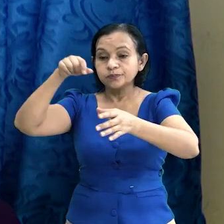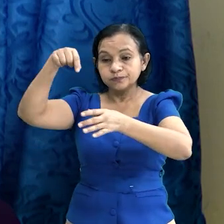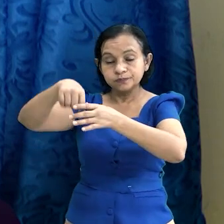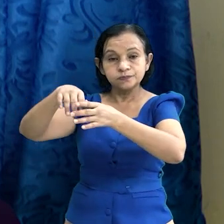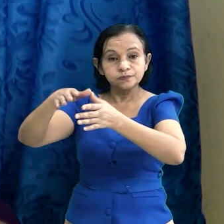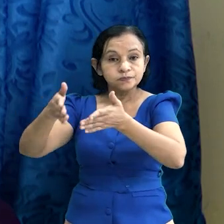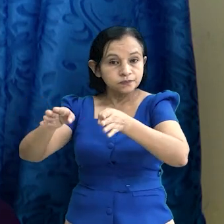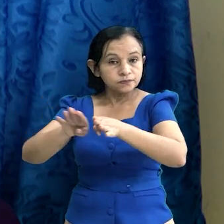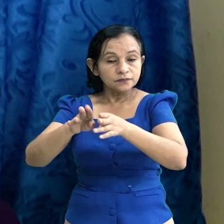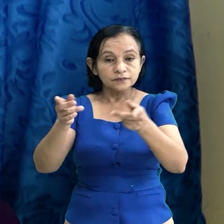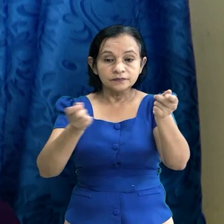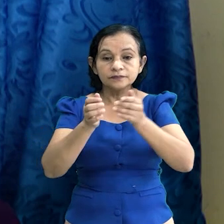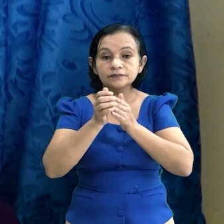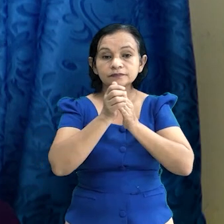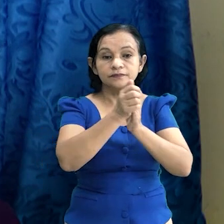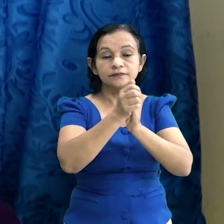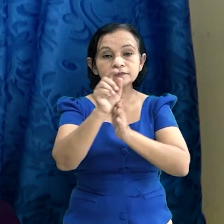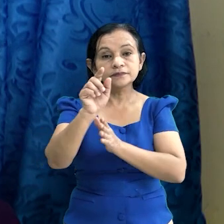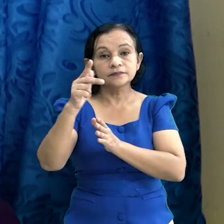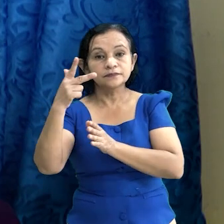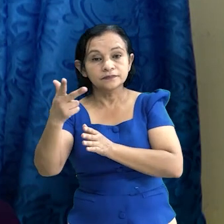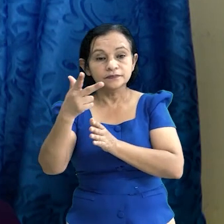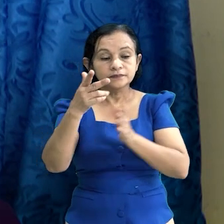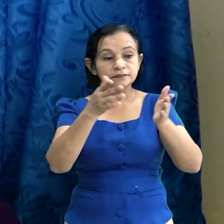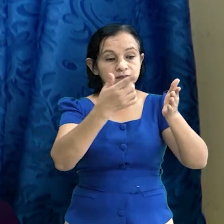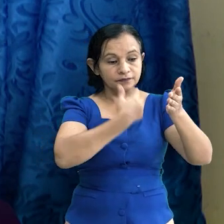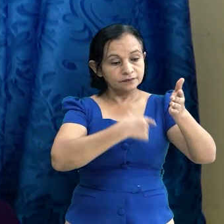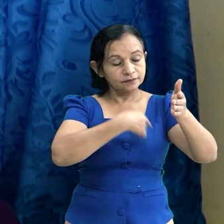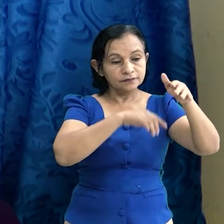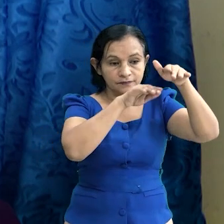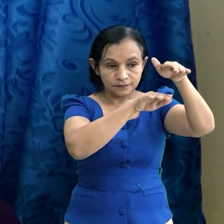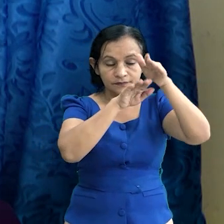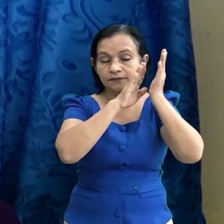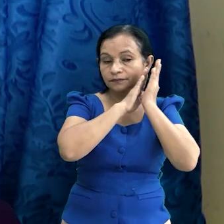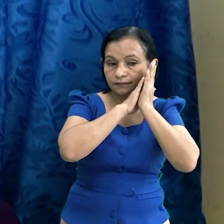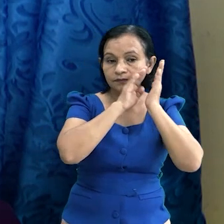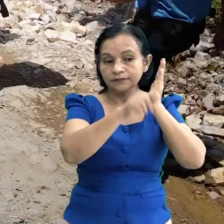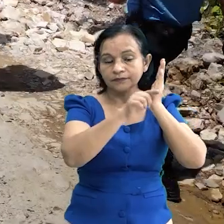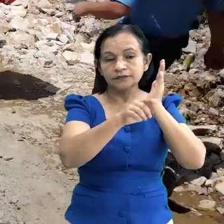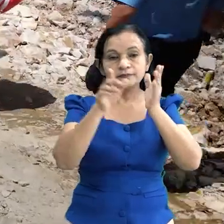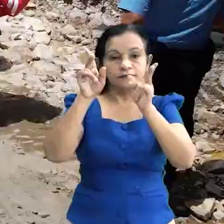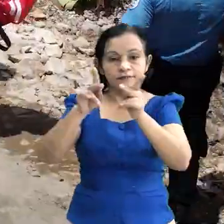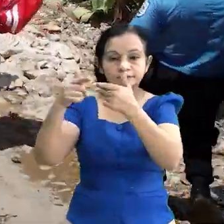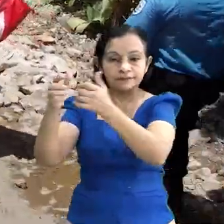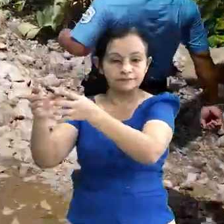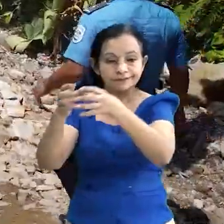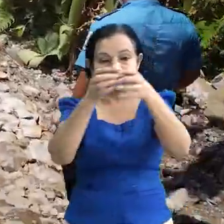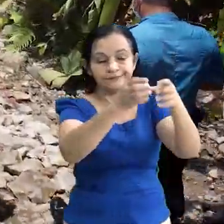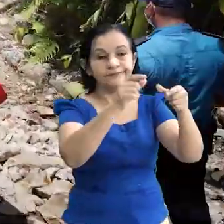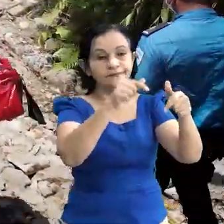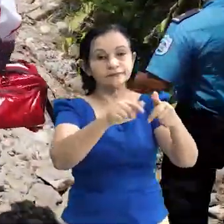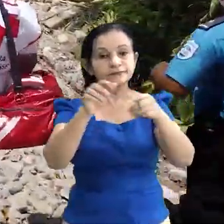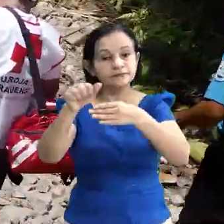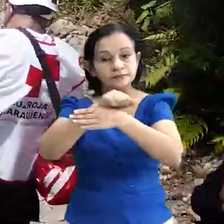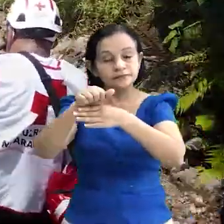que van a estar dirigidas a esos 18 albergues donde vamos a evacuar a la población de las Banderas. La práctica que